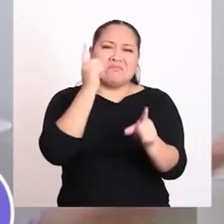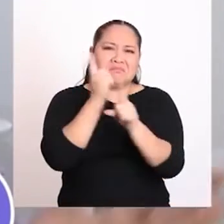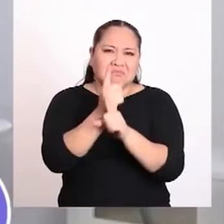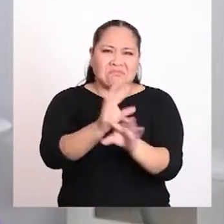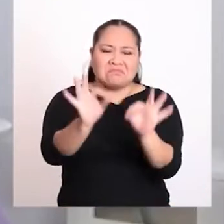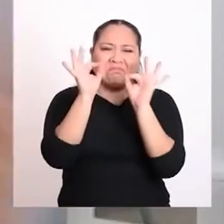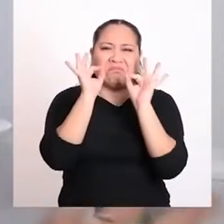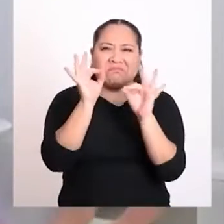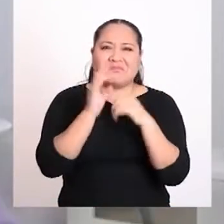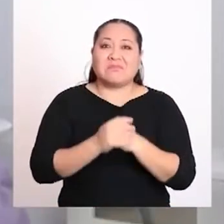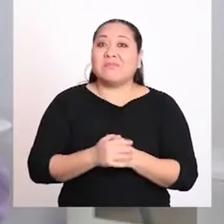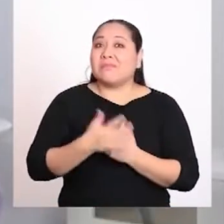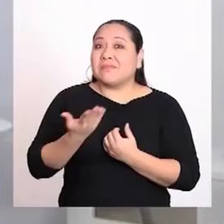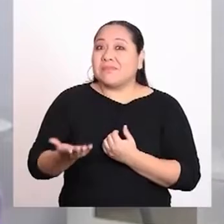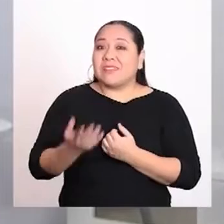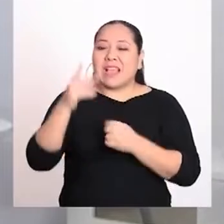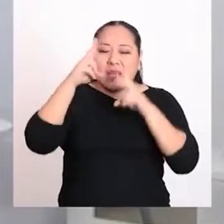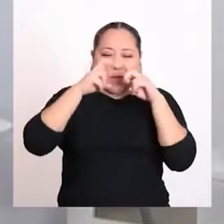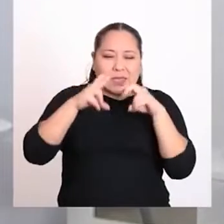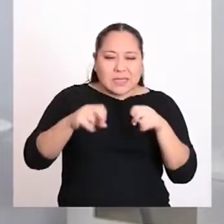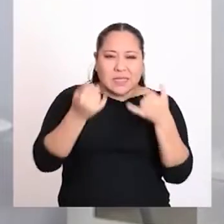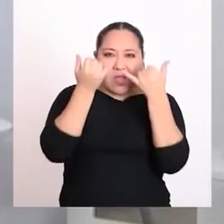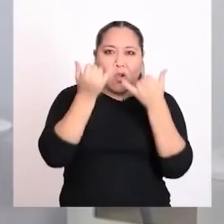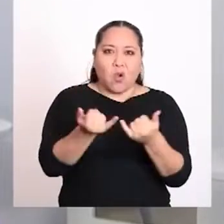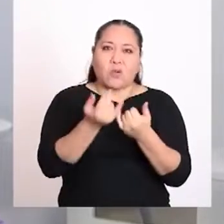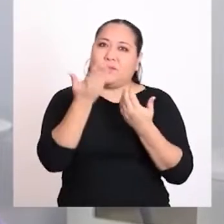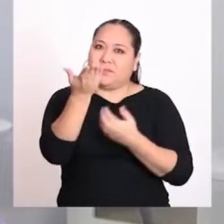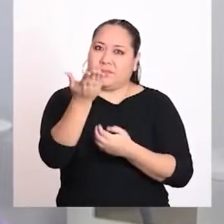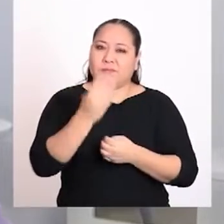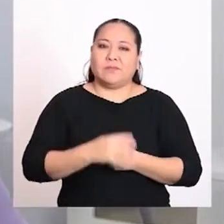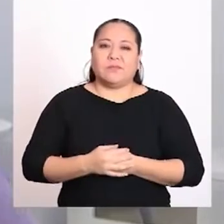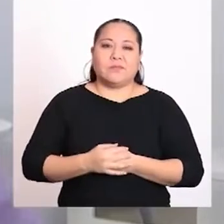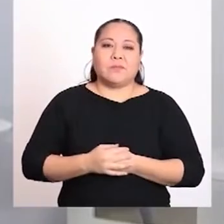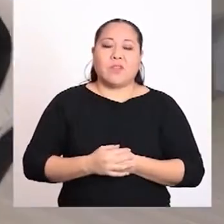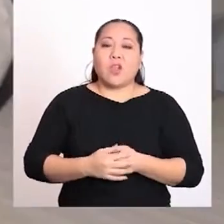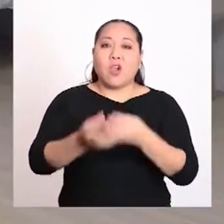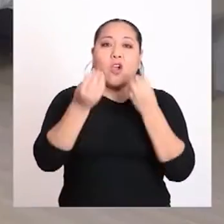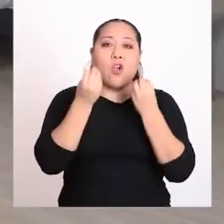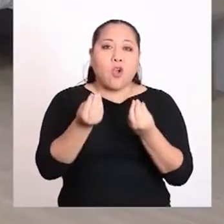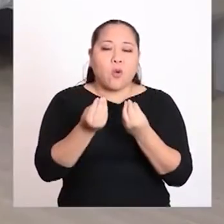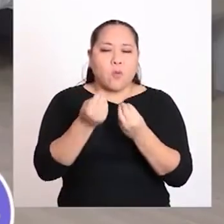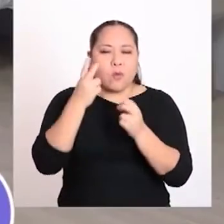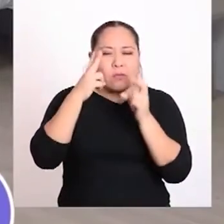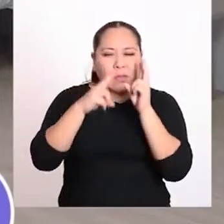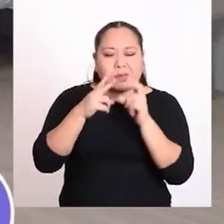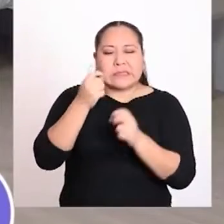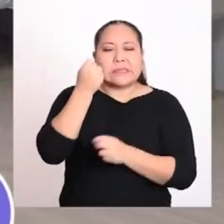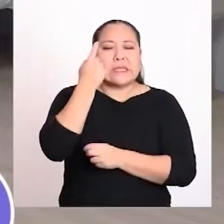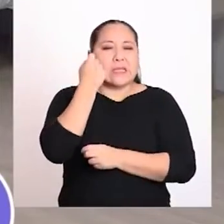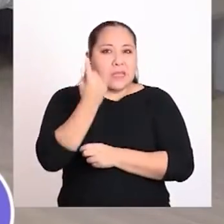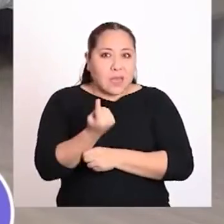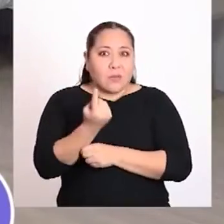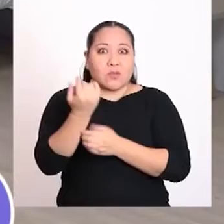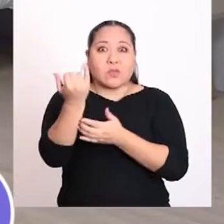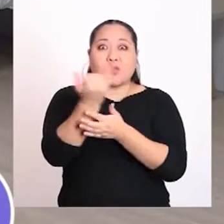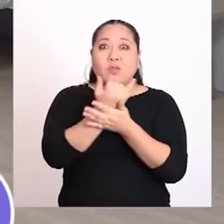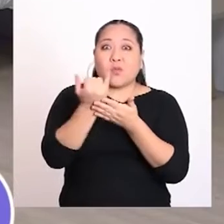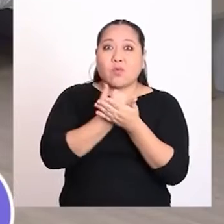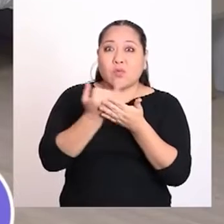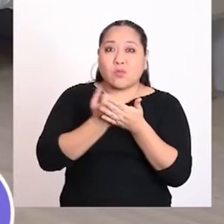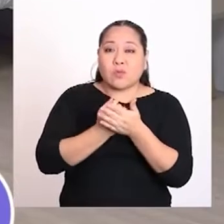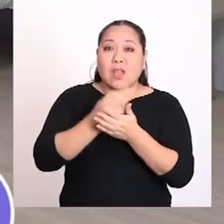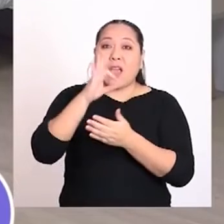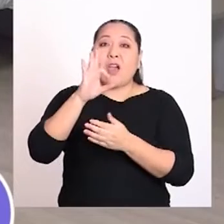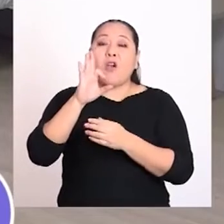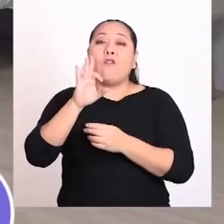Está bien, genial. Entonces, la investigación de hoy es la siguiente. ¿Cómo interpretamos la gráfica de la función